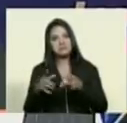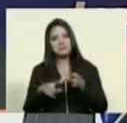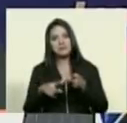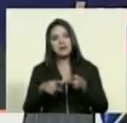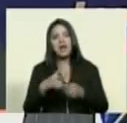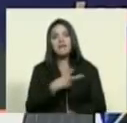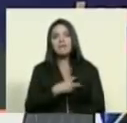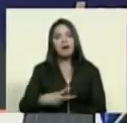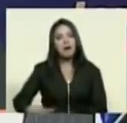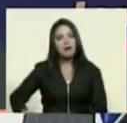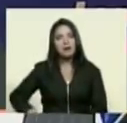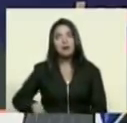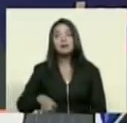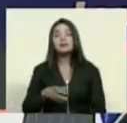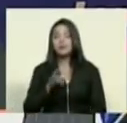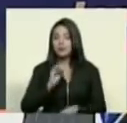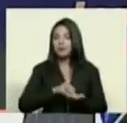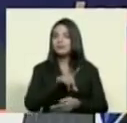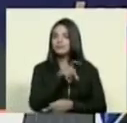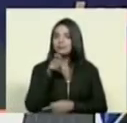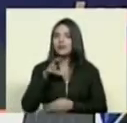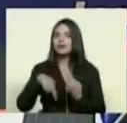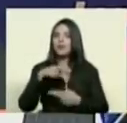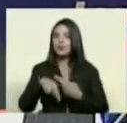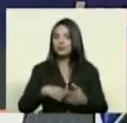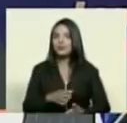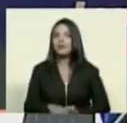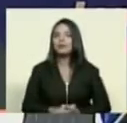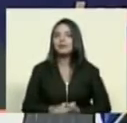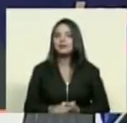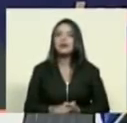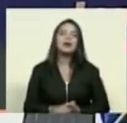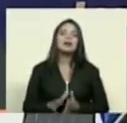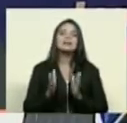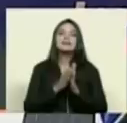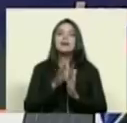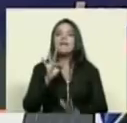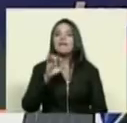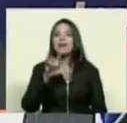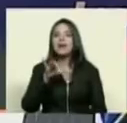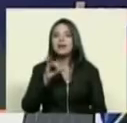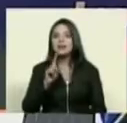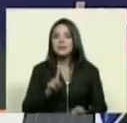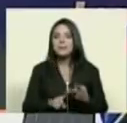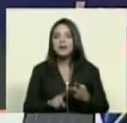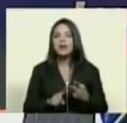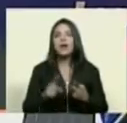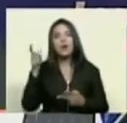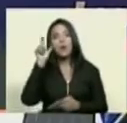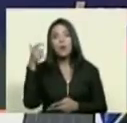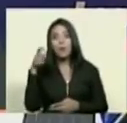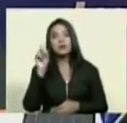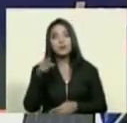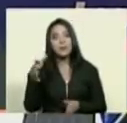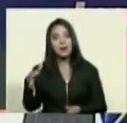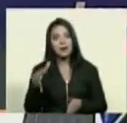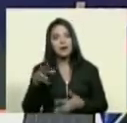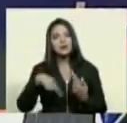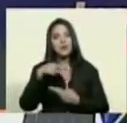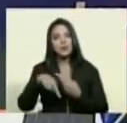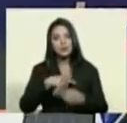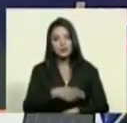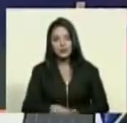Valera, que la recuperamos para la revolución. San Felipe, San Juan de los Morros, que la recuperamos para la